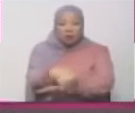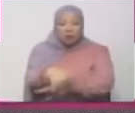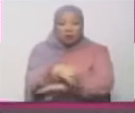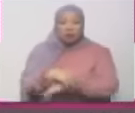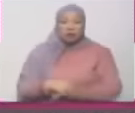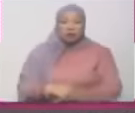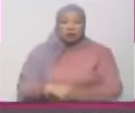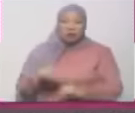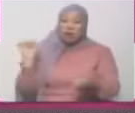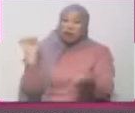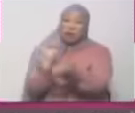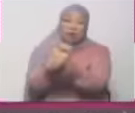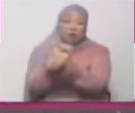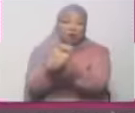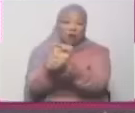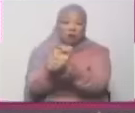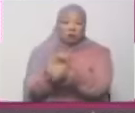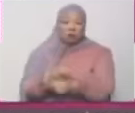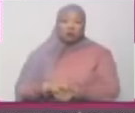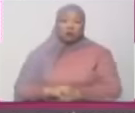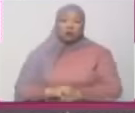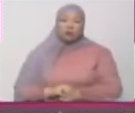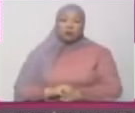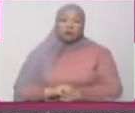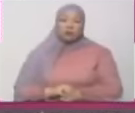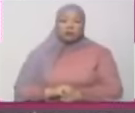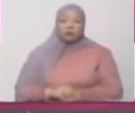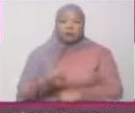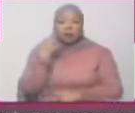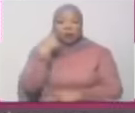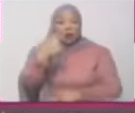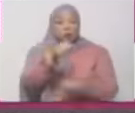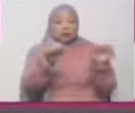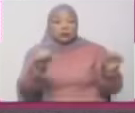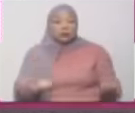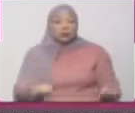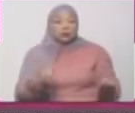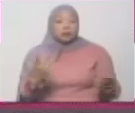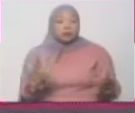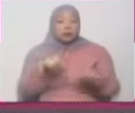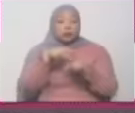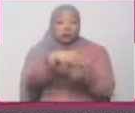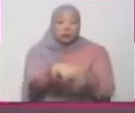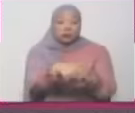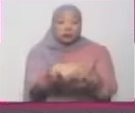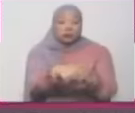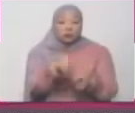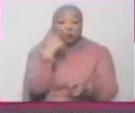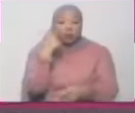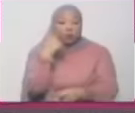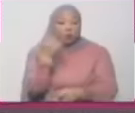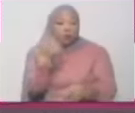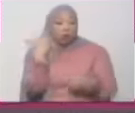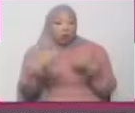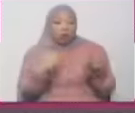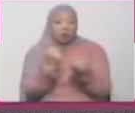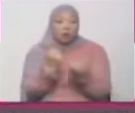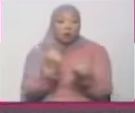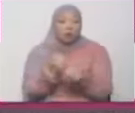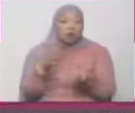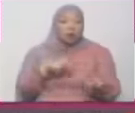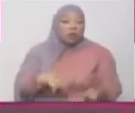Fueron capturados. Ahí está la cara del fascismo. La cara asesina de la